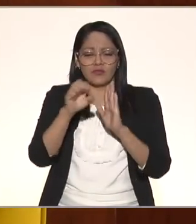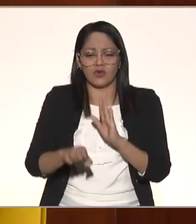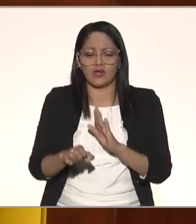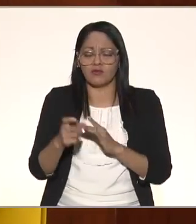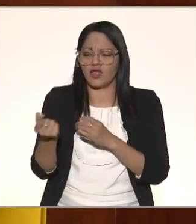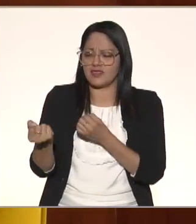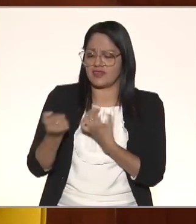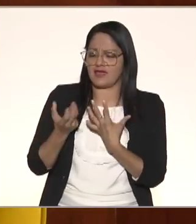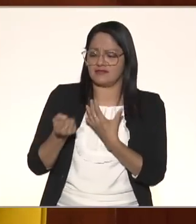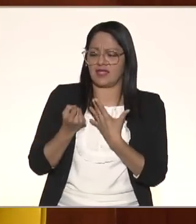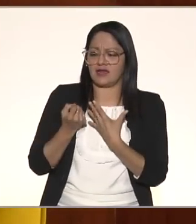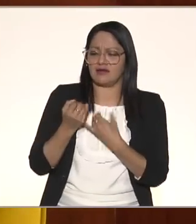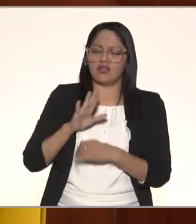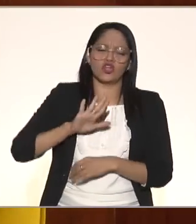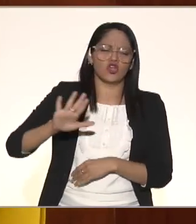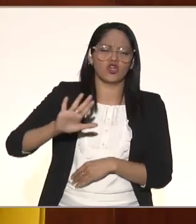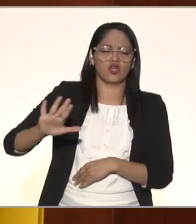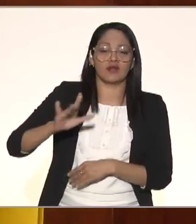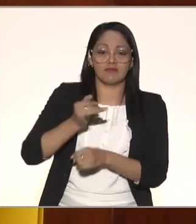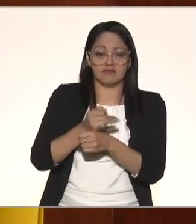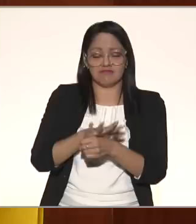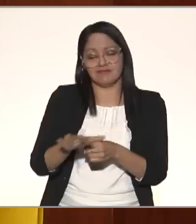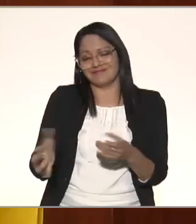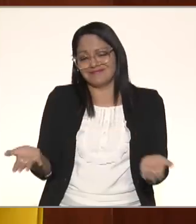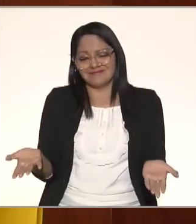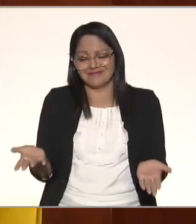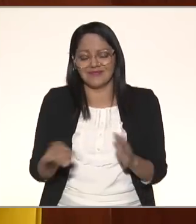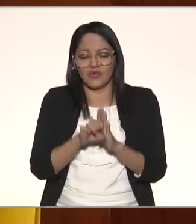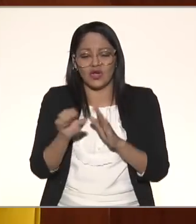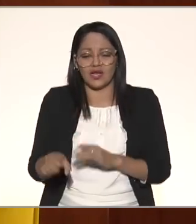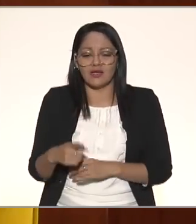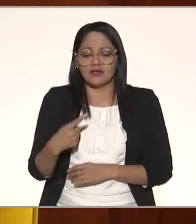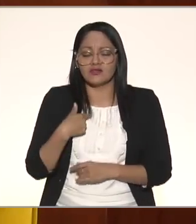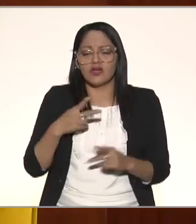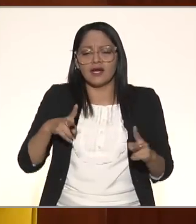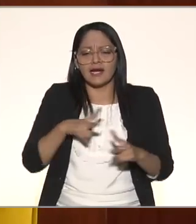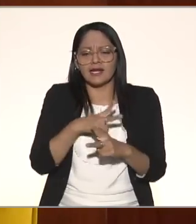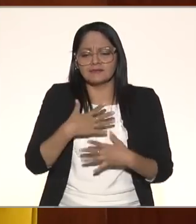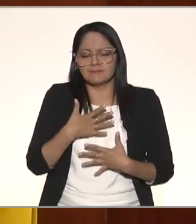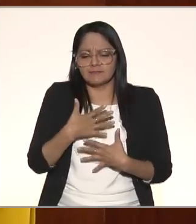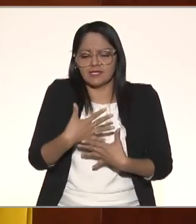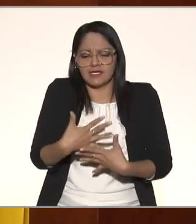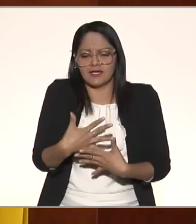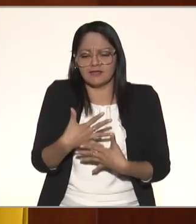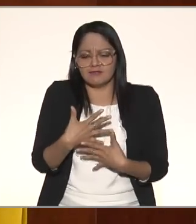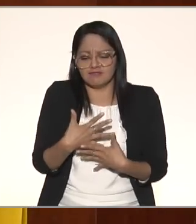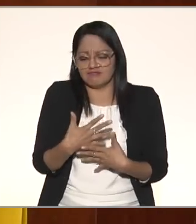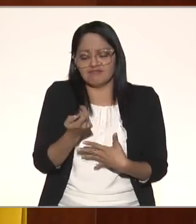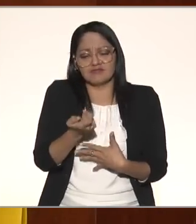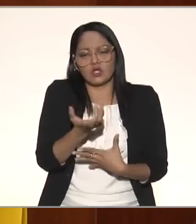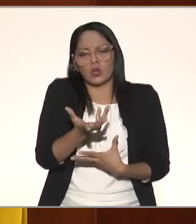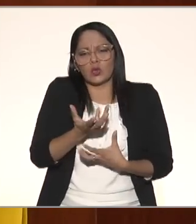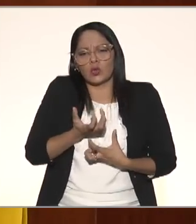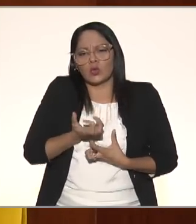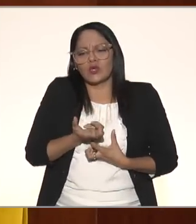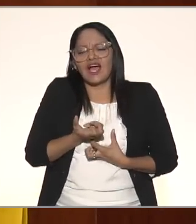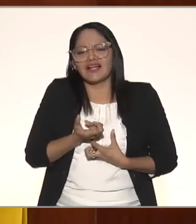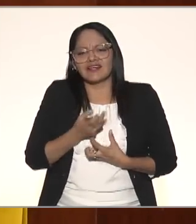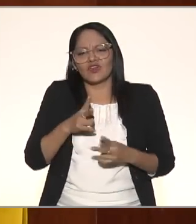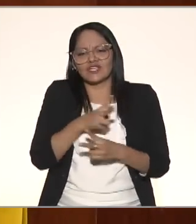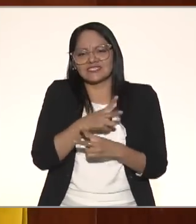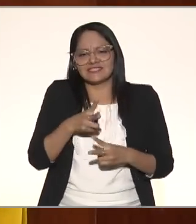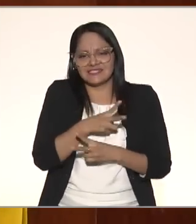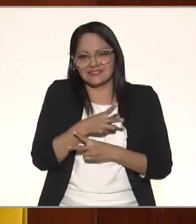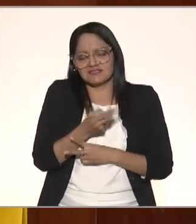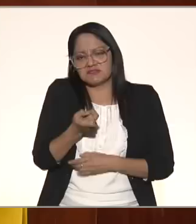el simple hecho de respirar ya estamos recibiendo oxígeno somos seres